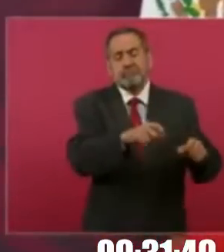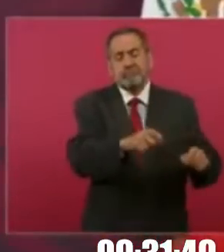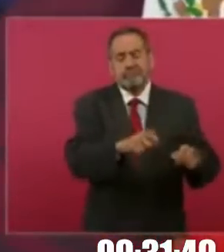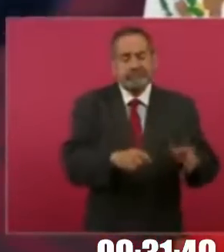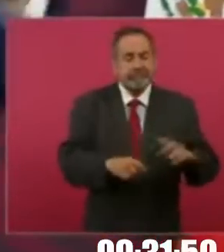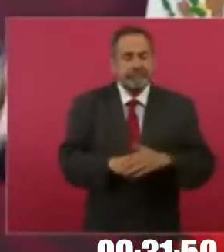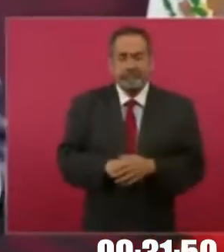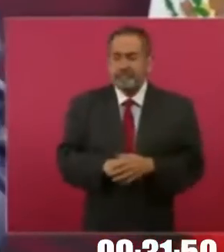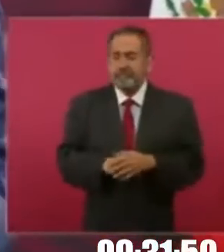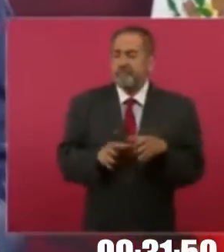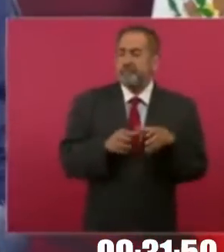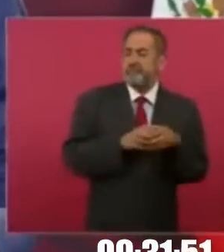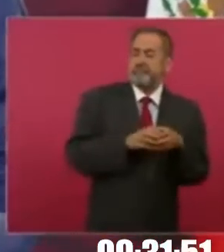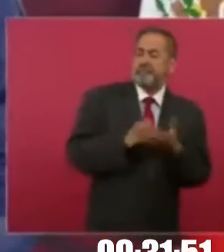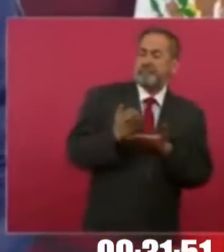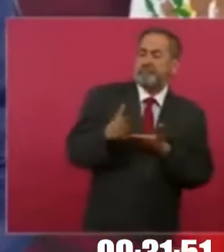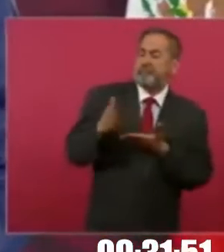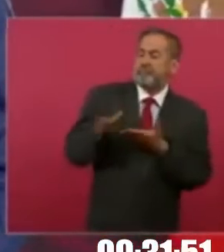elitista